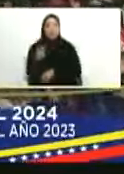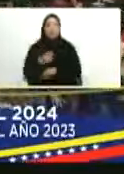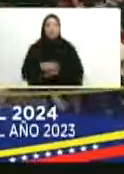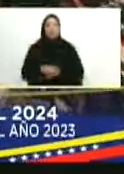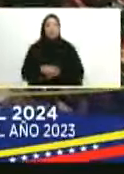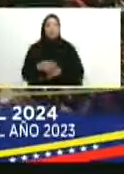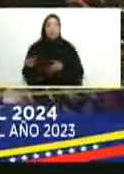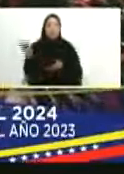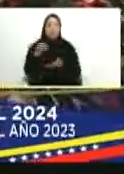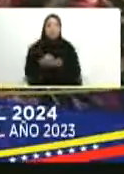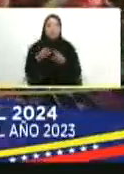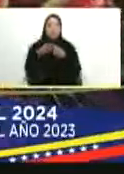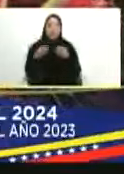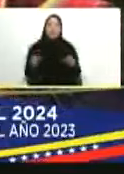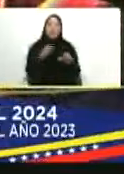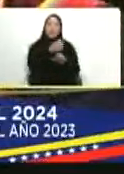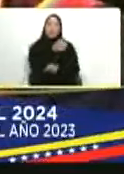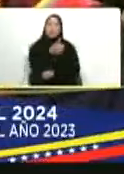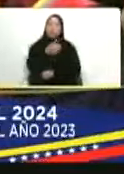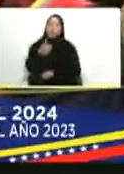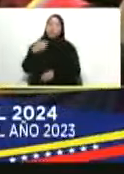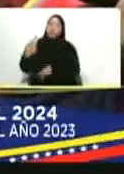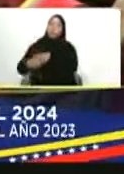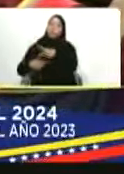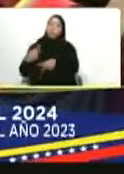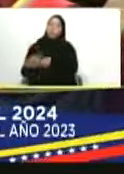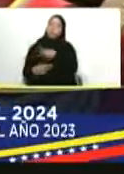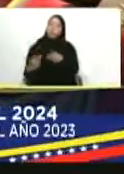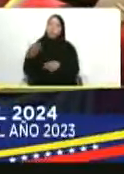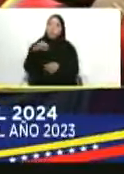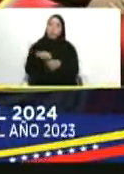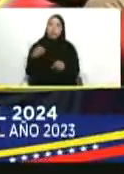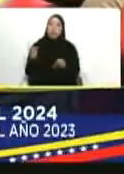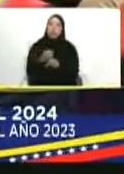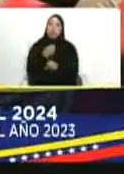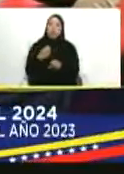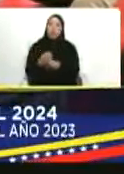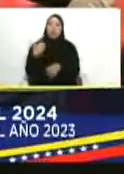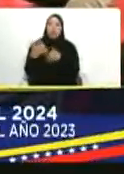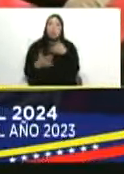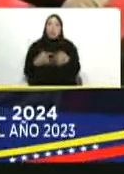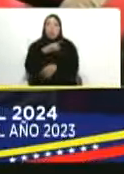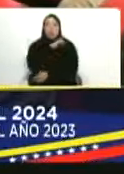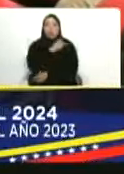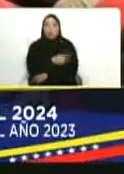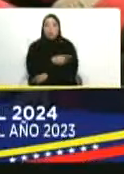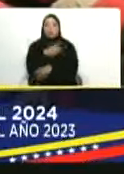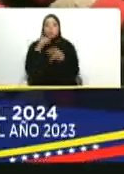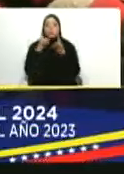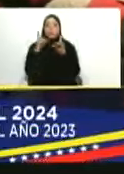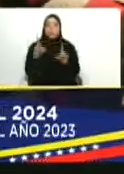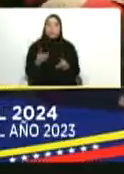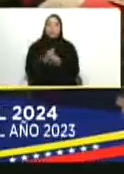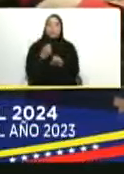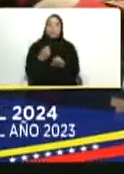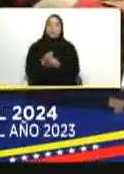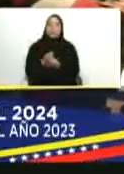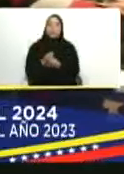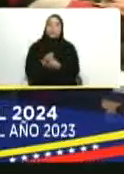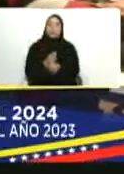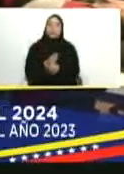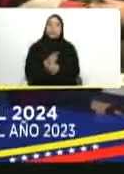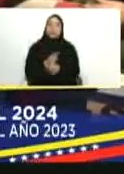la renovación de todas las estructuras, de los procesos, entre las cuales podemos destacar la designación por parte de la Comisión